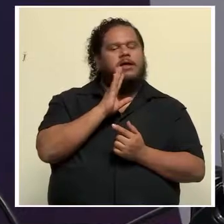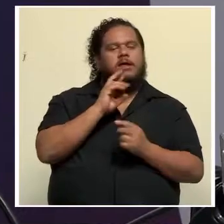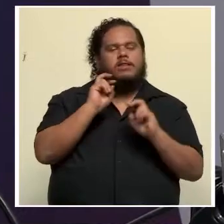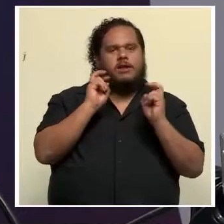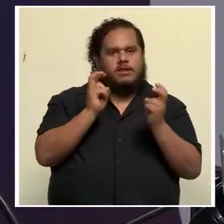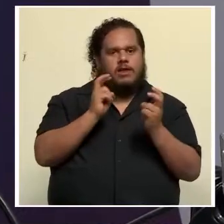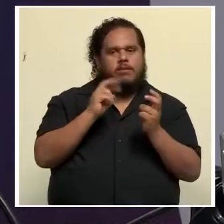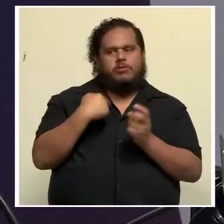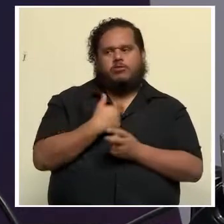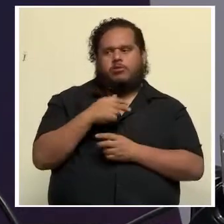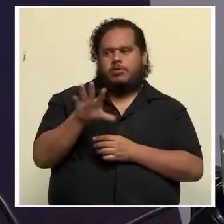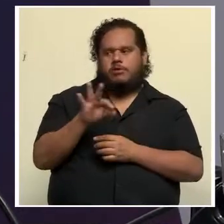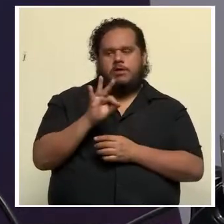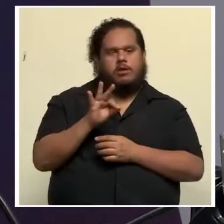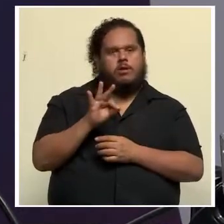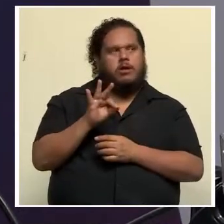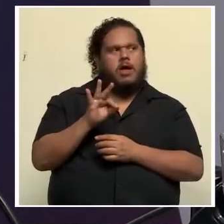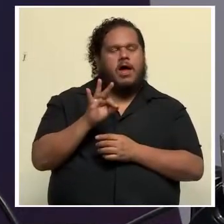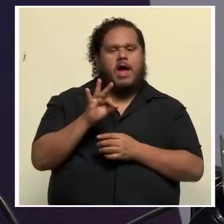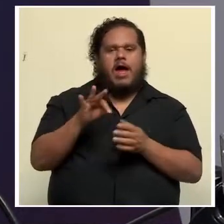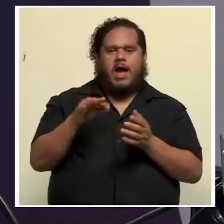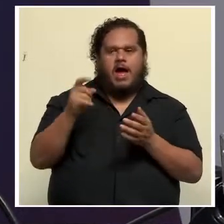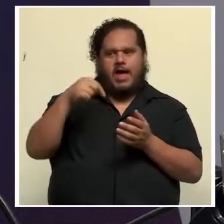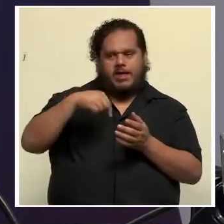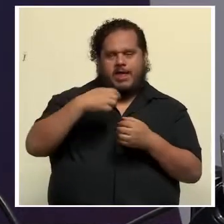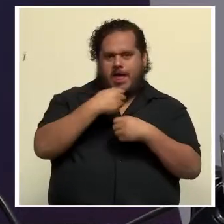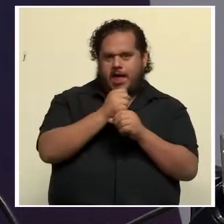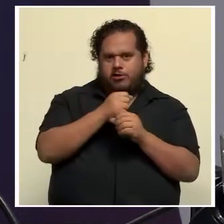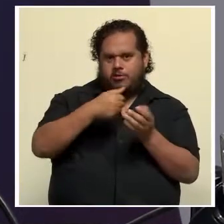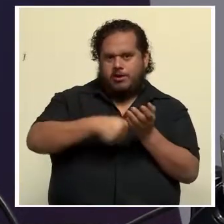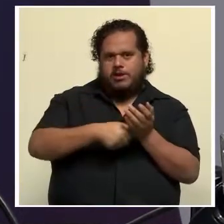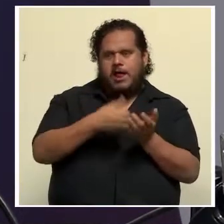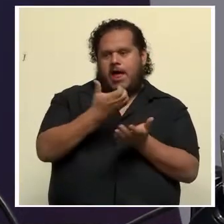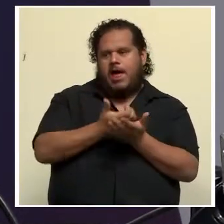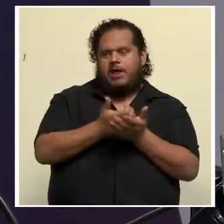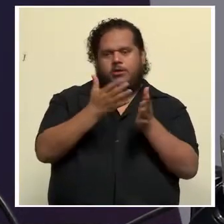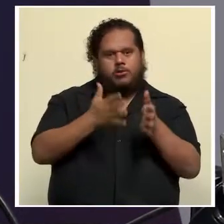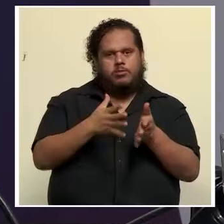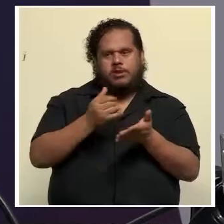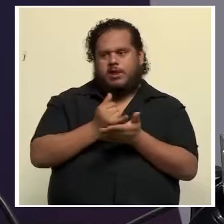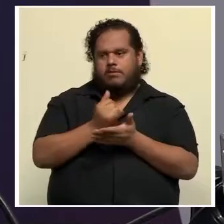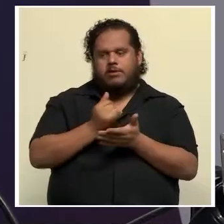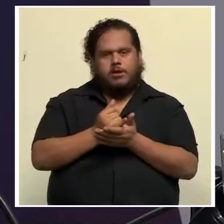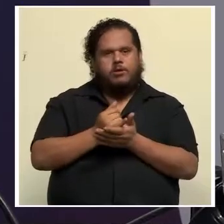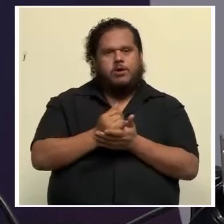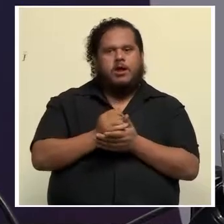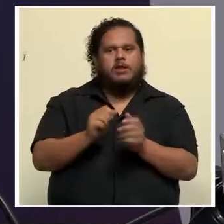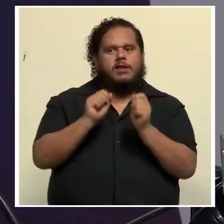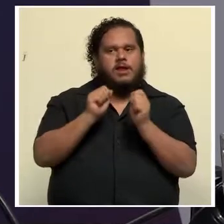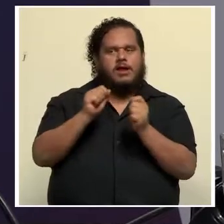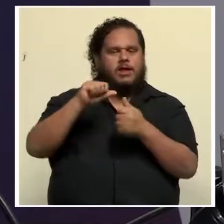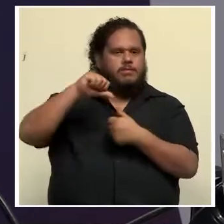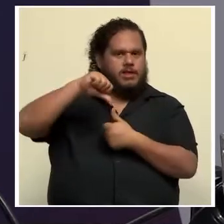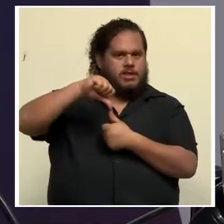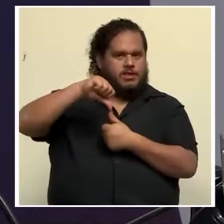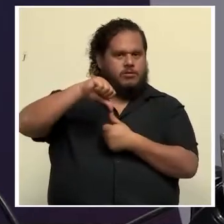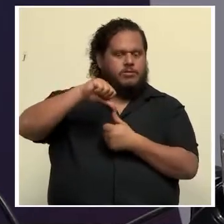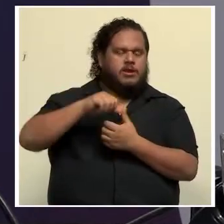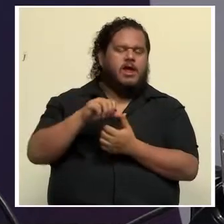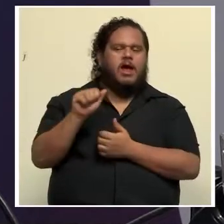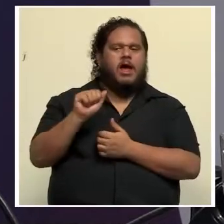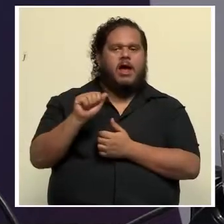tema hemos invitado al set de Suma Electoral al economista e investigador de la Academia de Centroamérica,